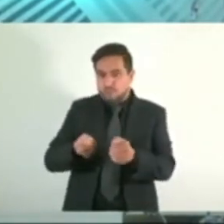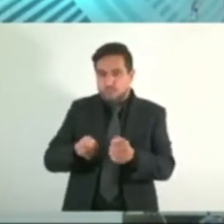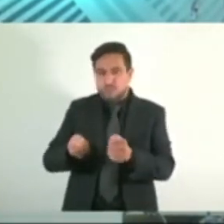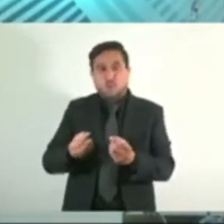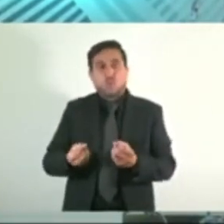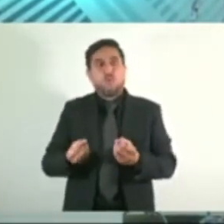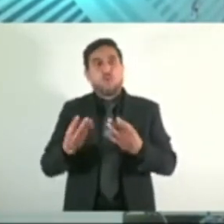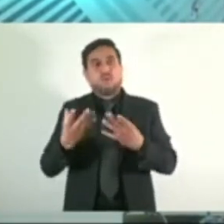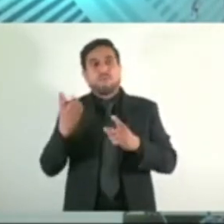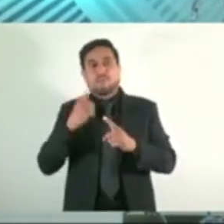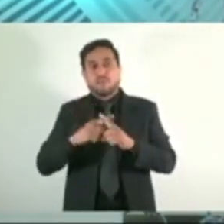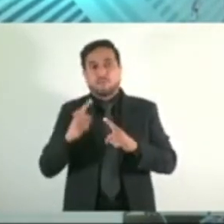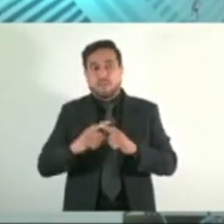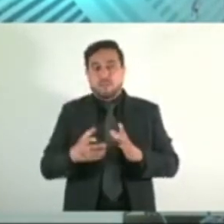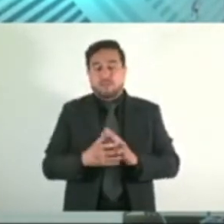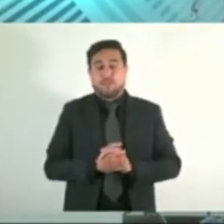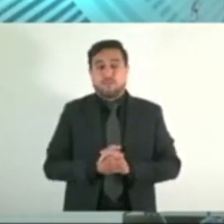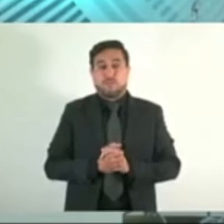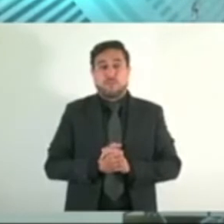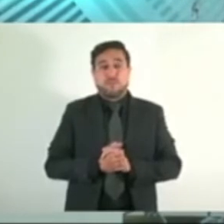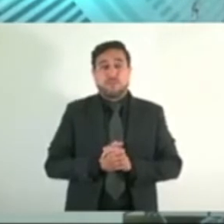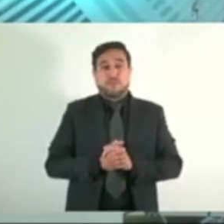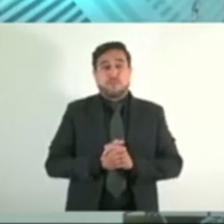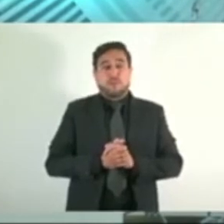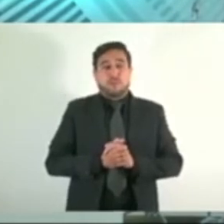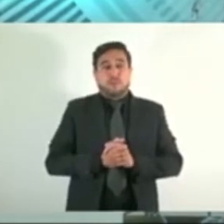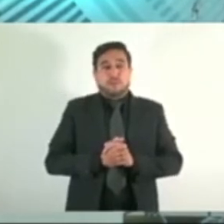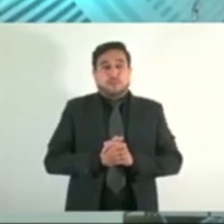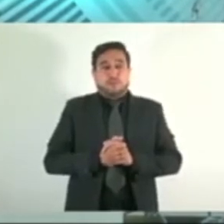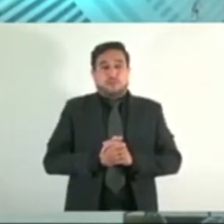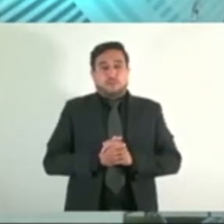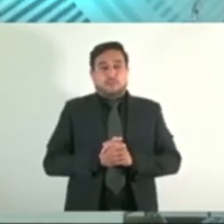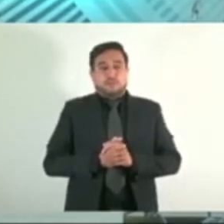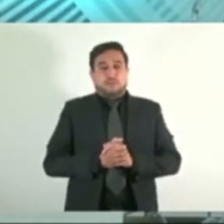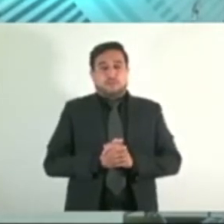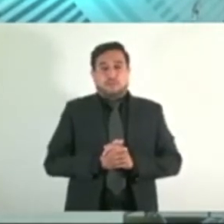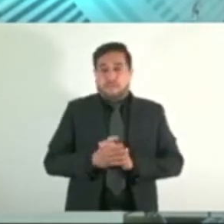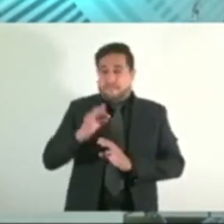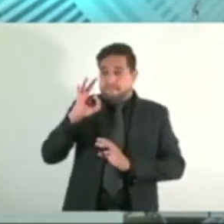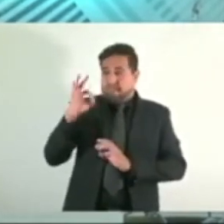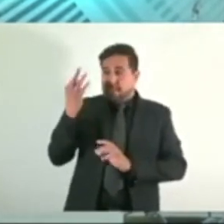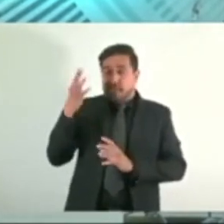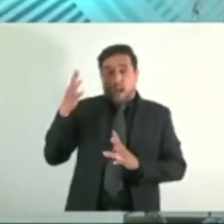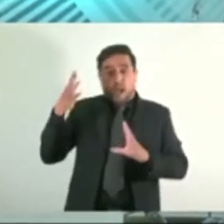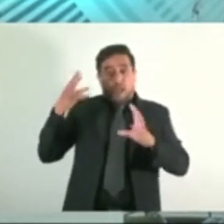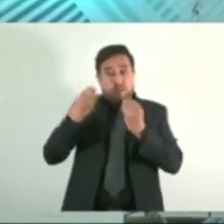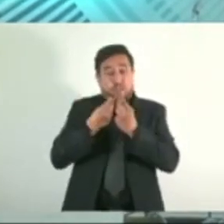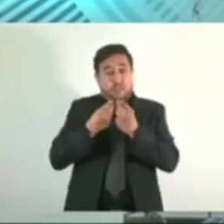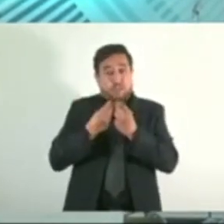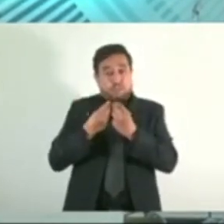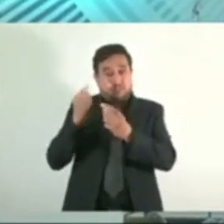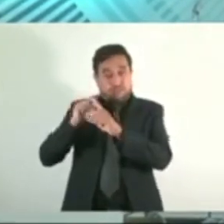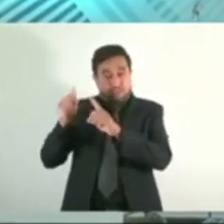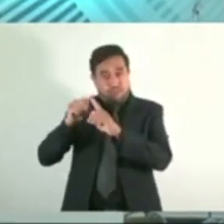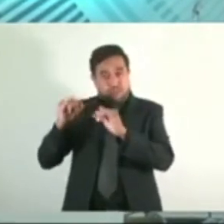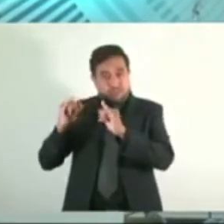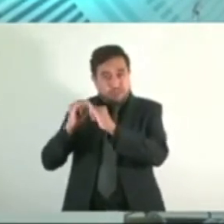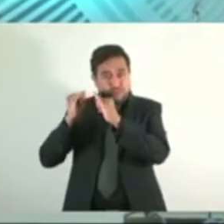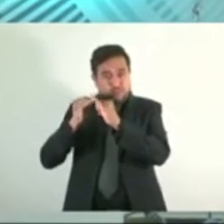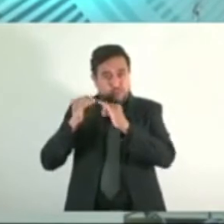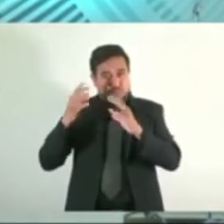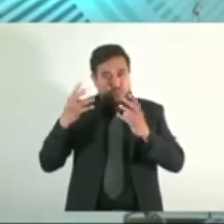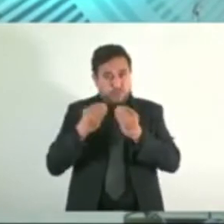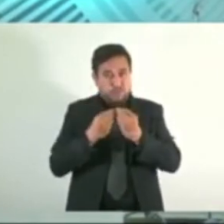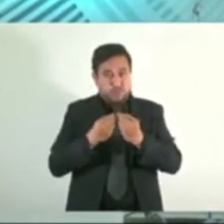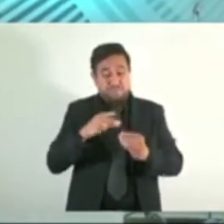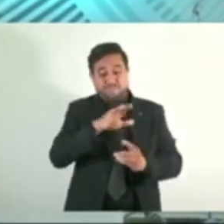grupo delincuencial. Y en un operativo conjunto con fuerzas federales, con más de 700 elementos de las fuerzas del